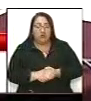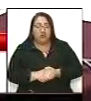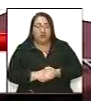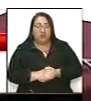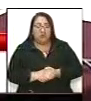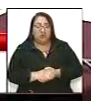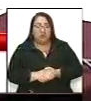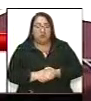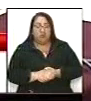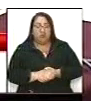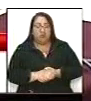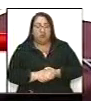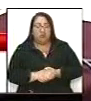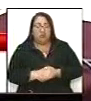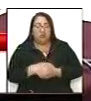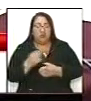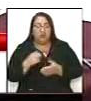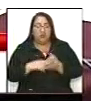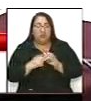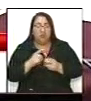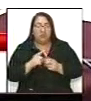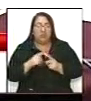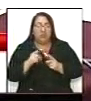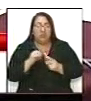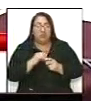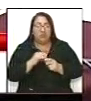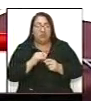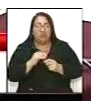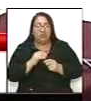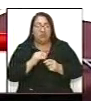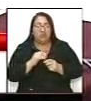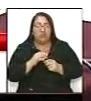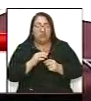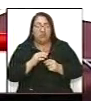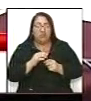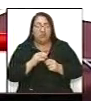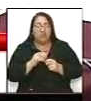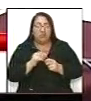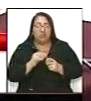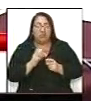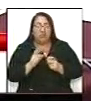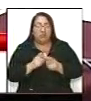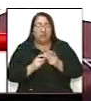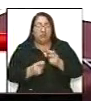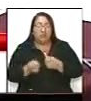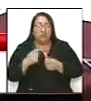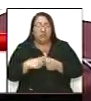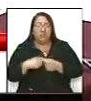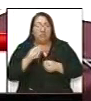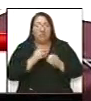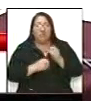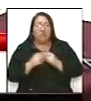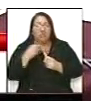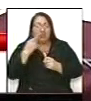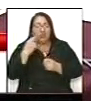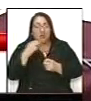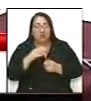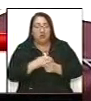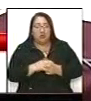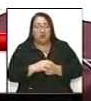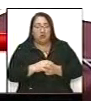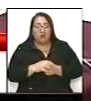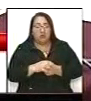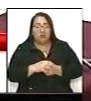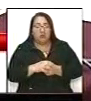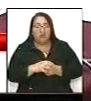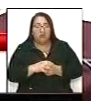definidas de cómo se debe comportar uno en una organización. Los colegas congresistas que pertenecen a organizaciones políticas saben que la